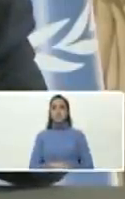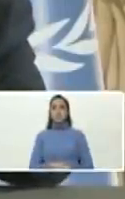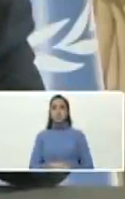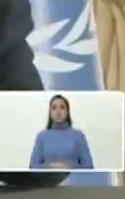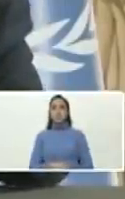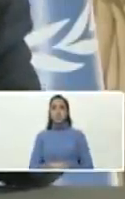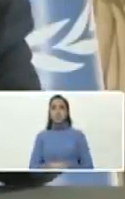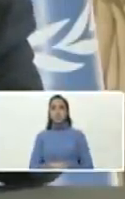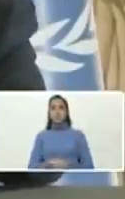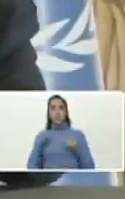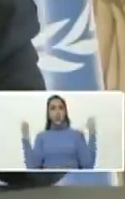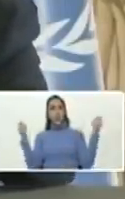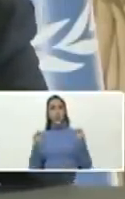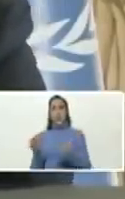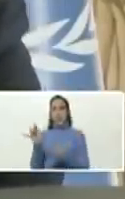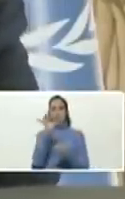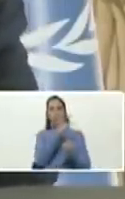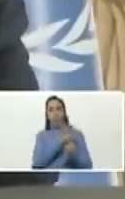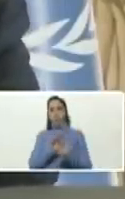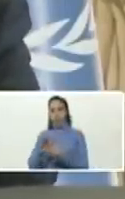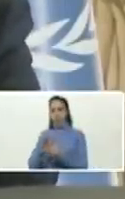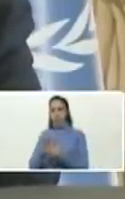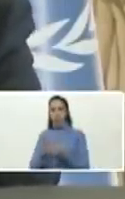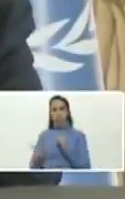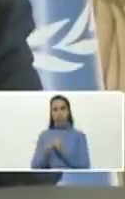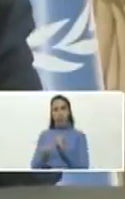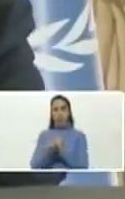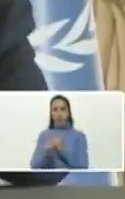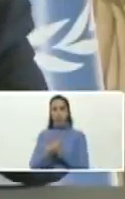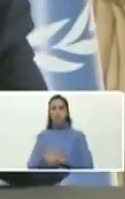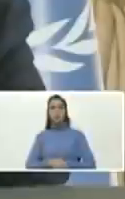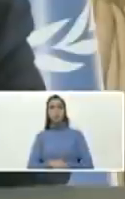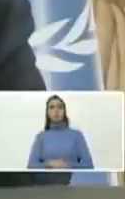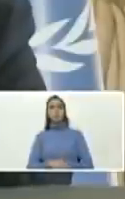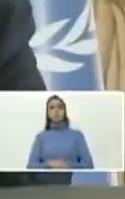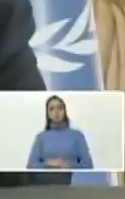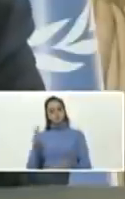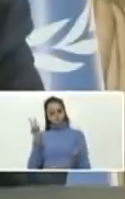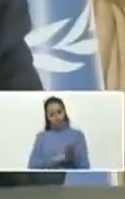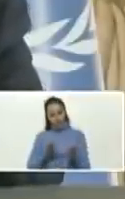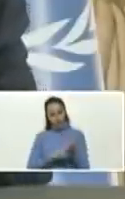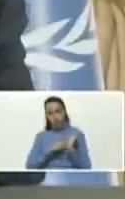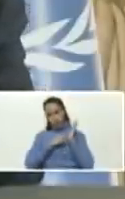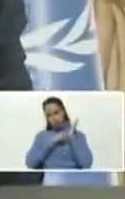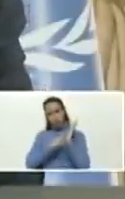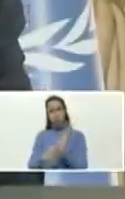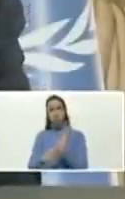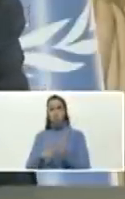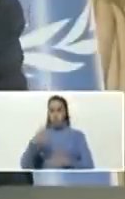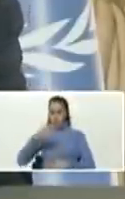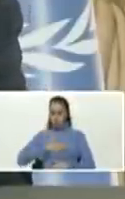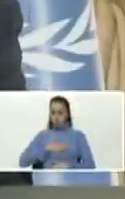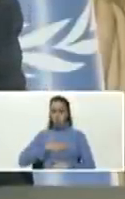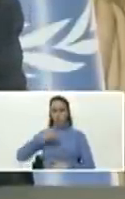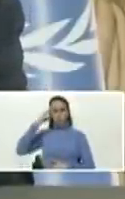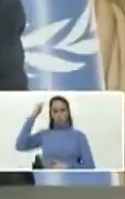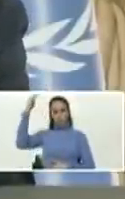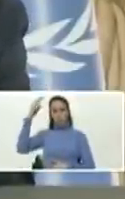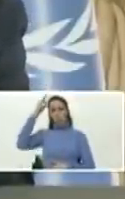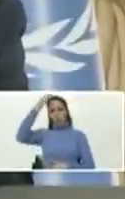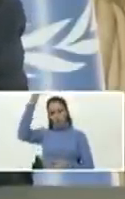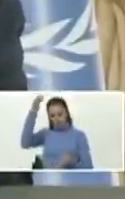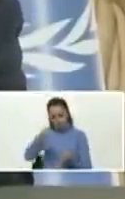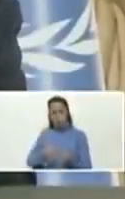de las campañas mediáticas o de redes sociales. Que se sepa la verdad. Soy un hombre de Dios, le digo,